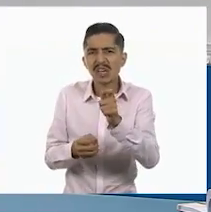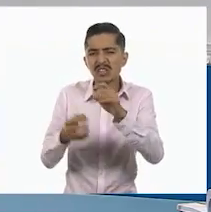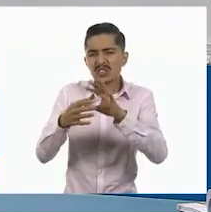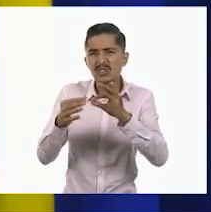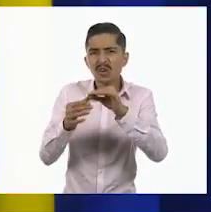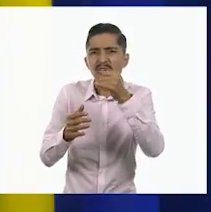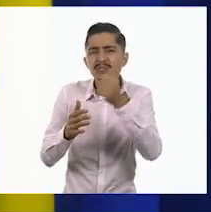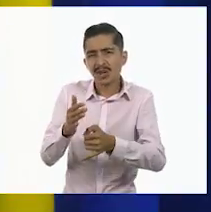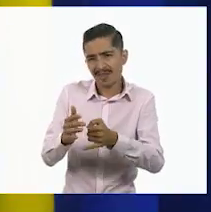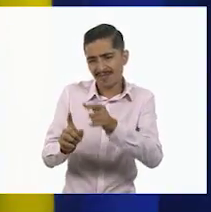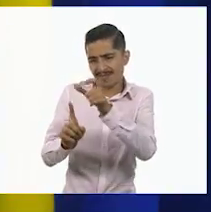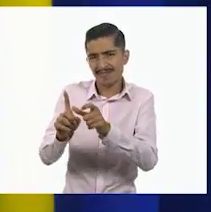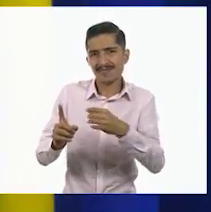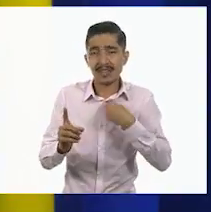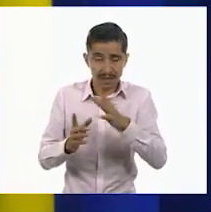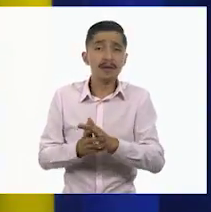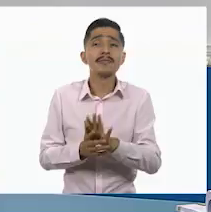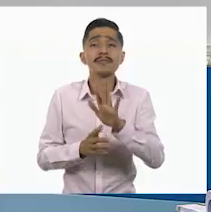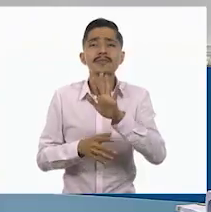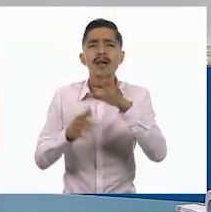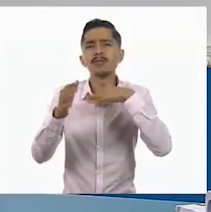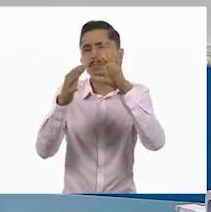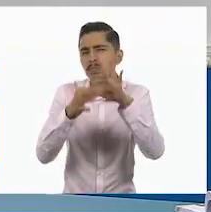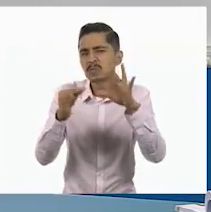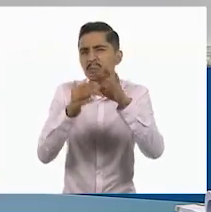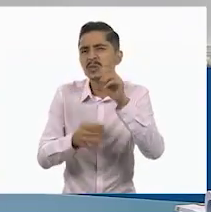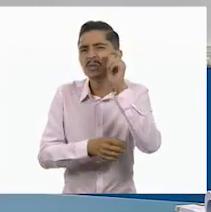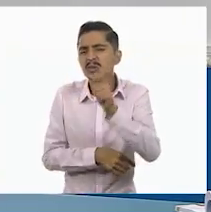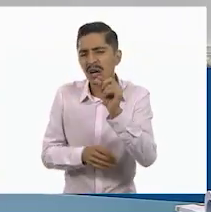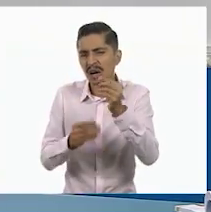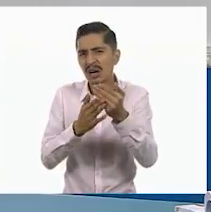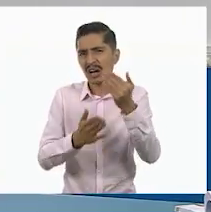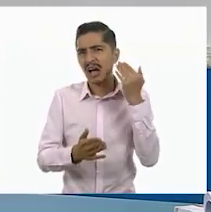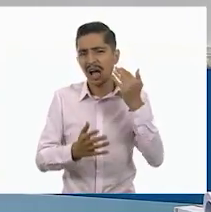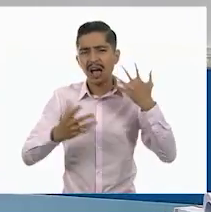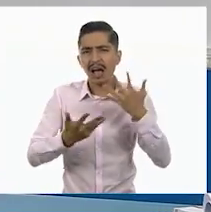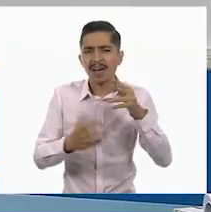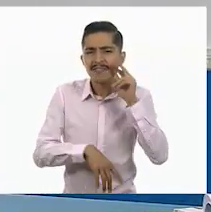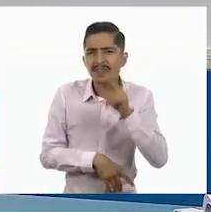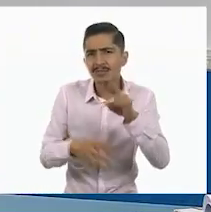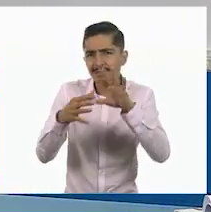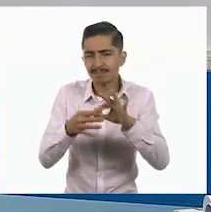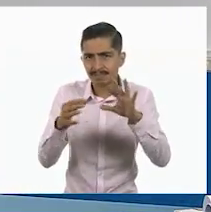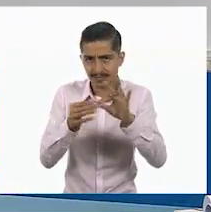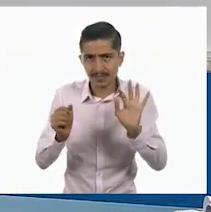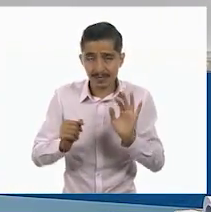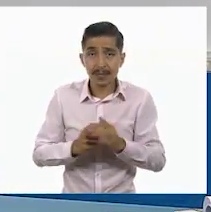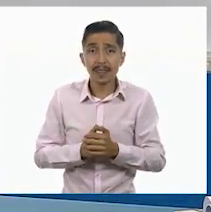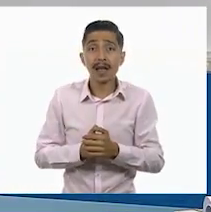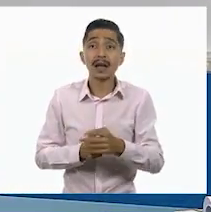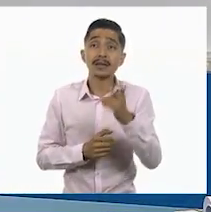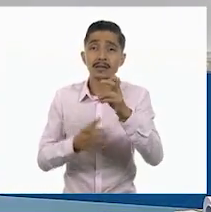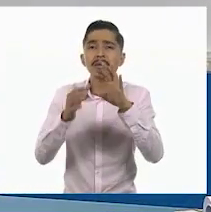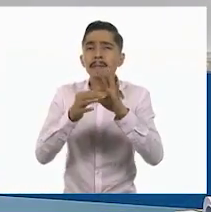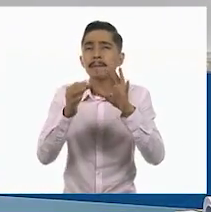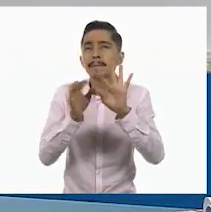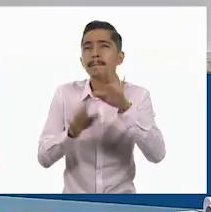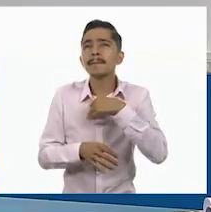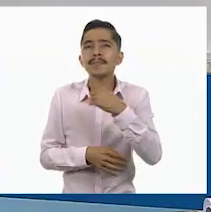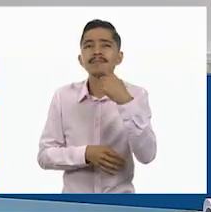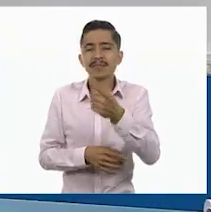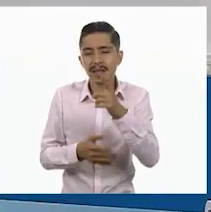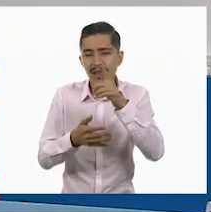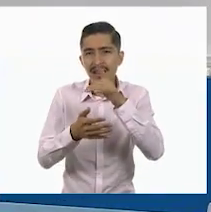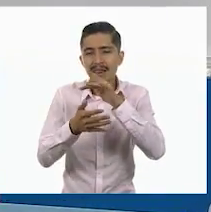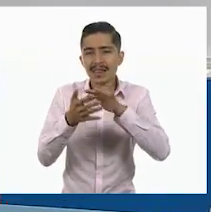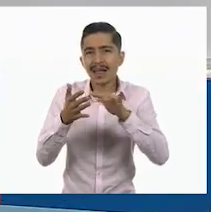bien. Pues vamos a recapitular un poco de lo que hemos estado viendo, María, inclusive pues esta parte que compartimos de la lectura